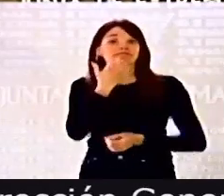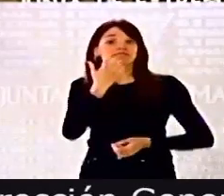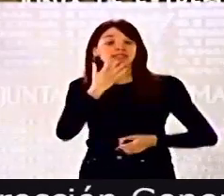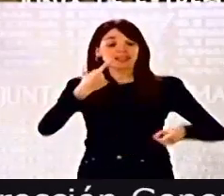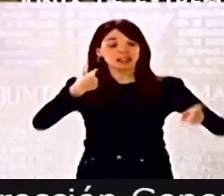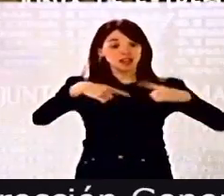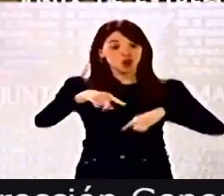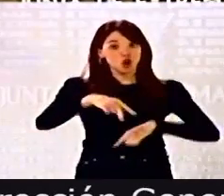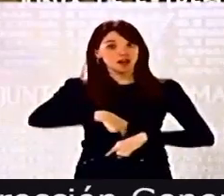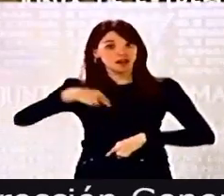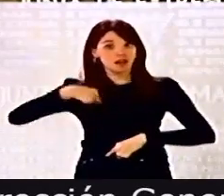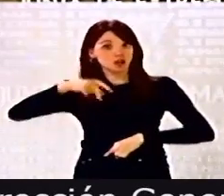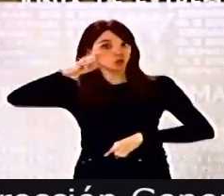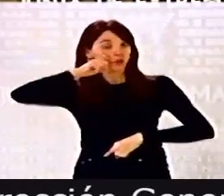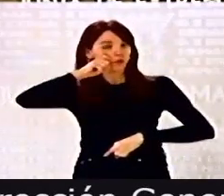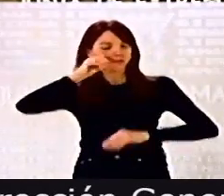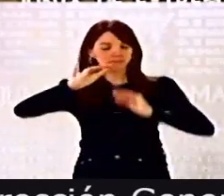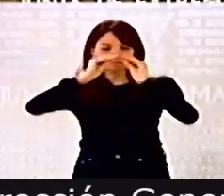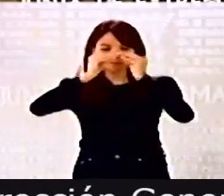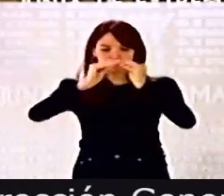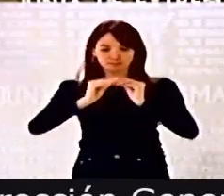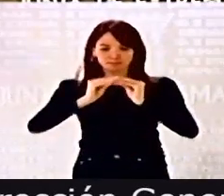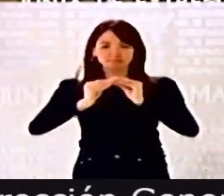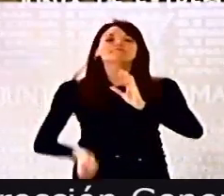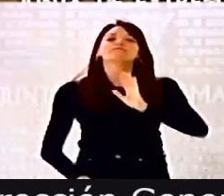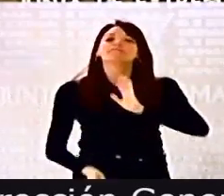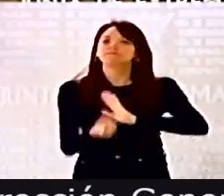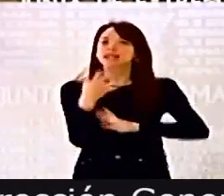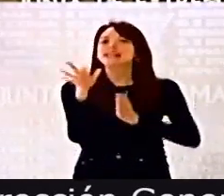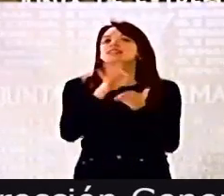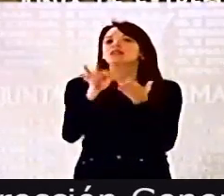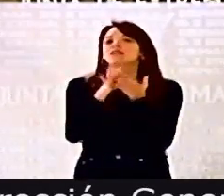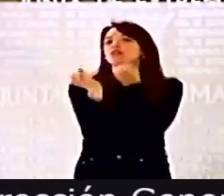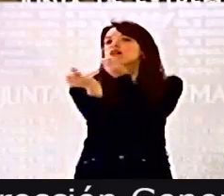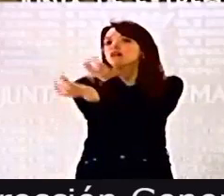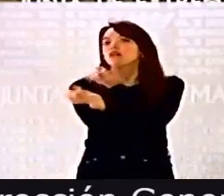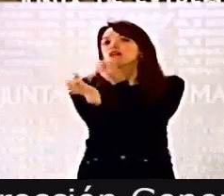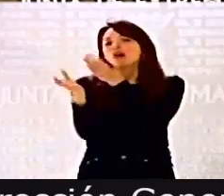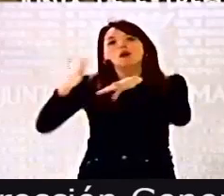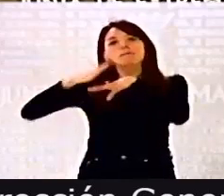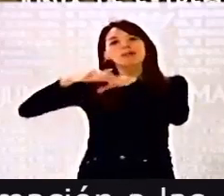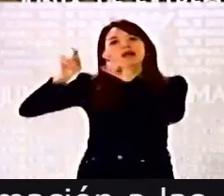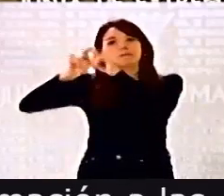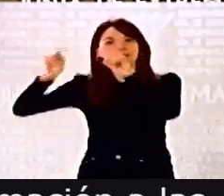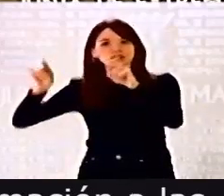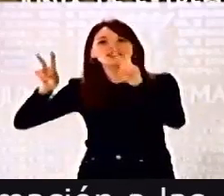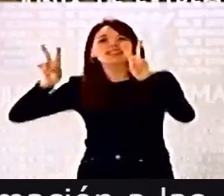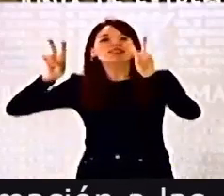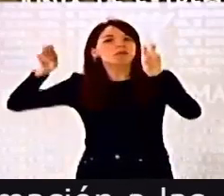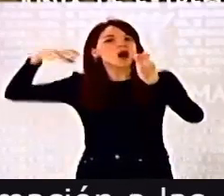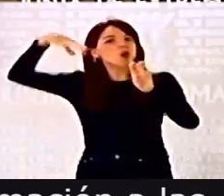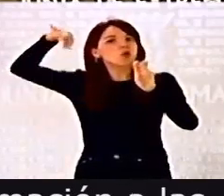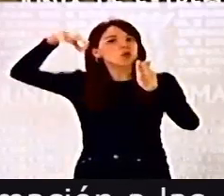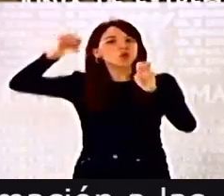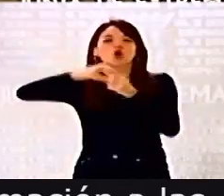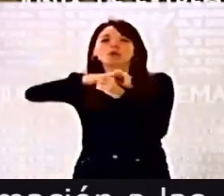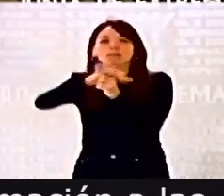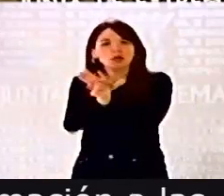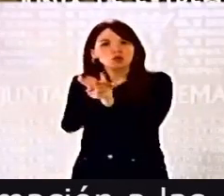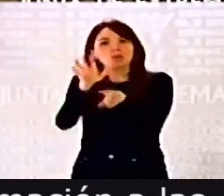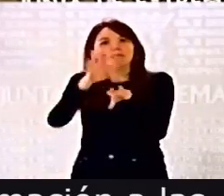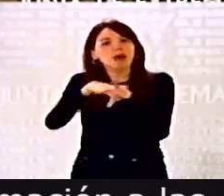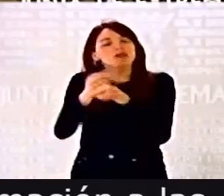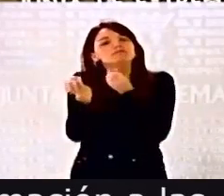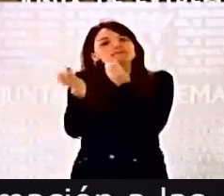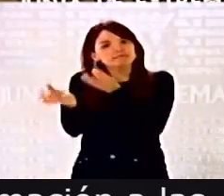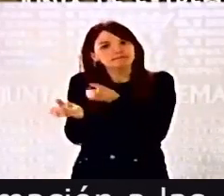pusimos en marcha un servicio de información a las empresas turísticas con motivo del COVID-19, donde los servicios técnicos de